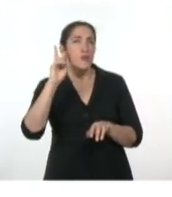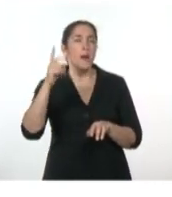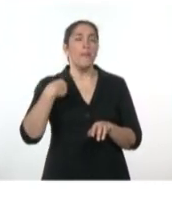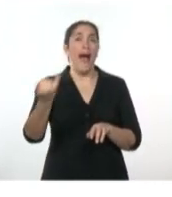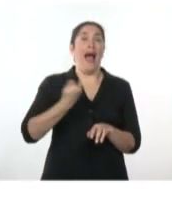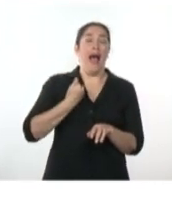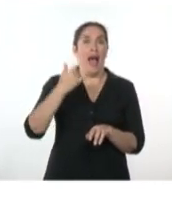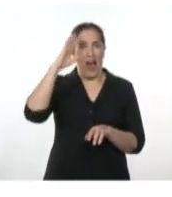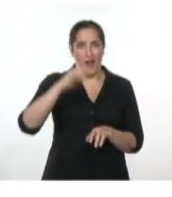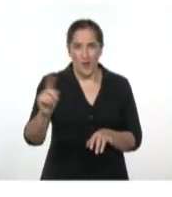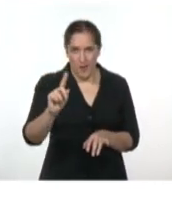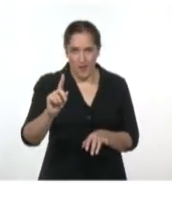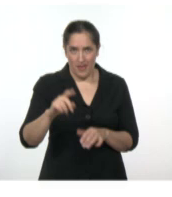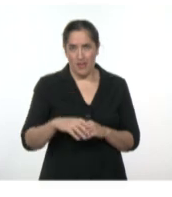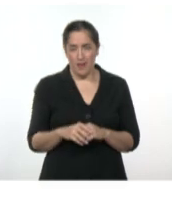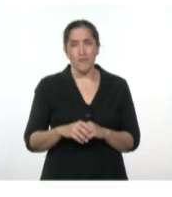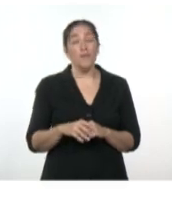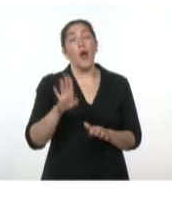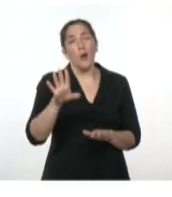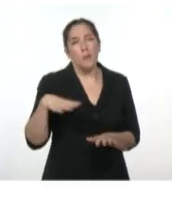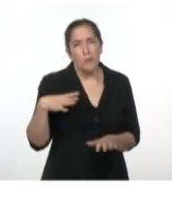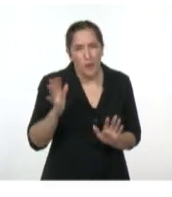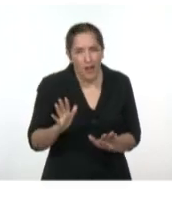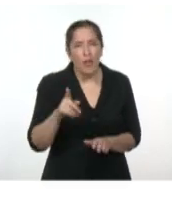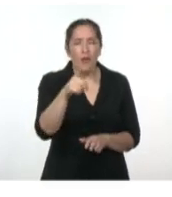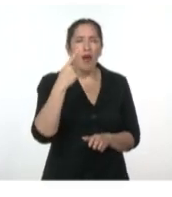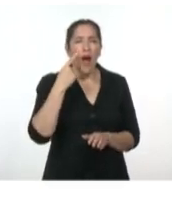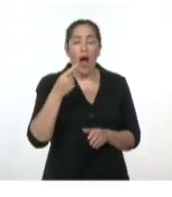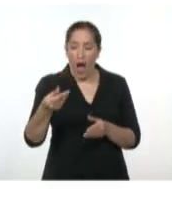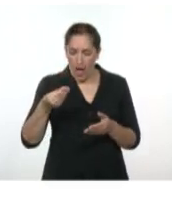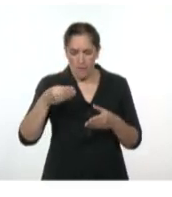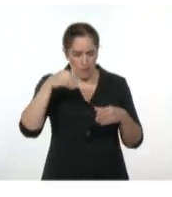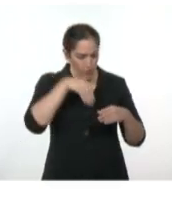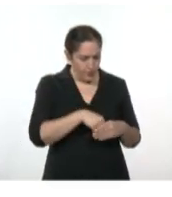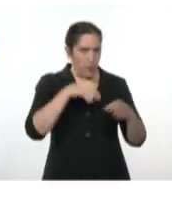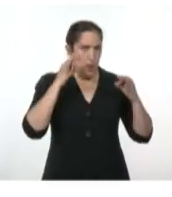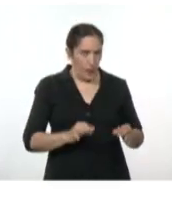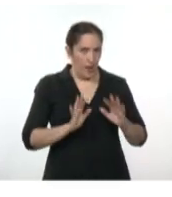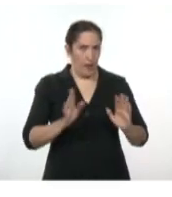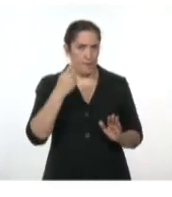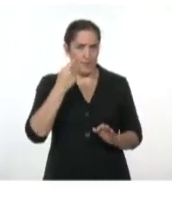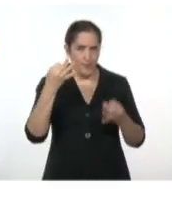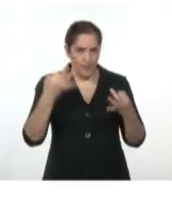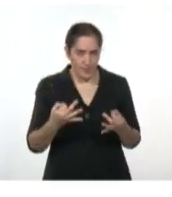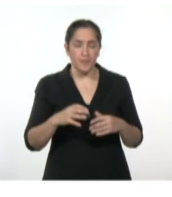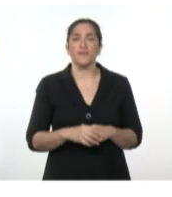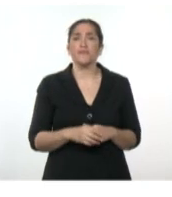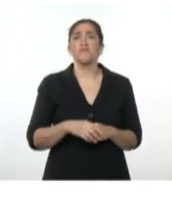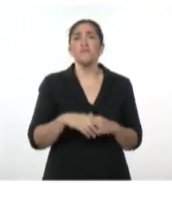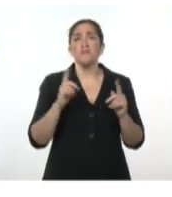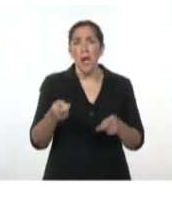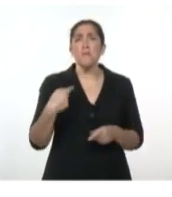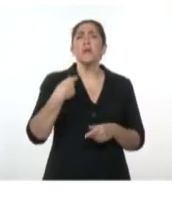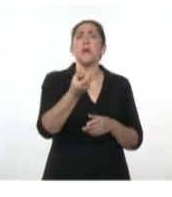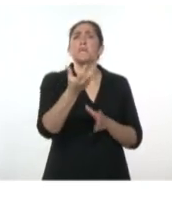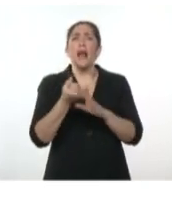olvides. Pero por las dudas, chequea que la hayas guardado bien. También se puede retirar dinero en